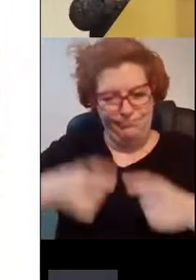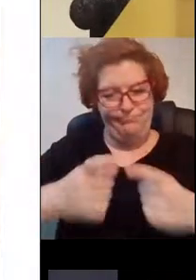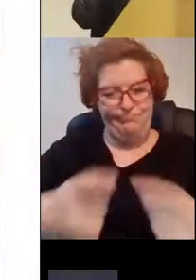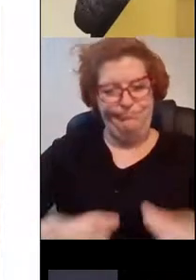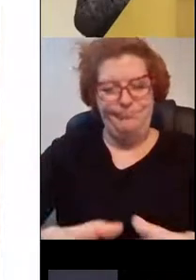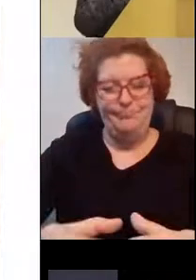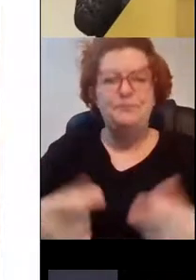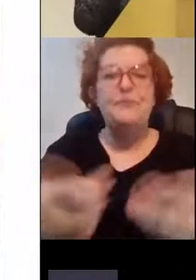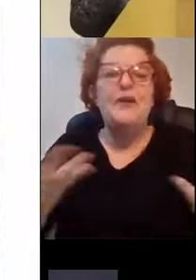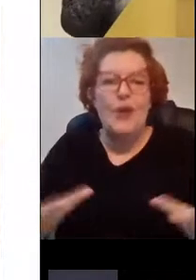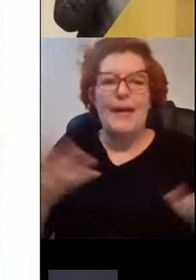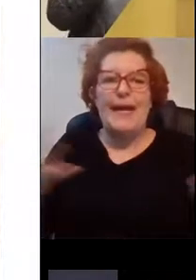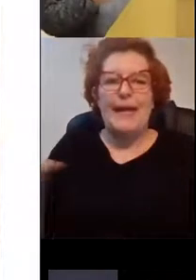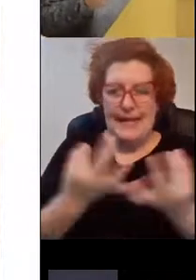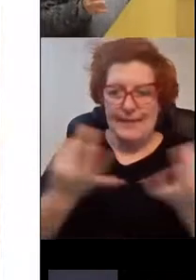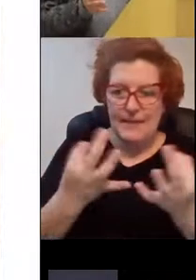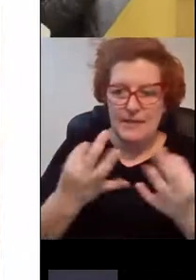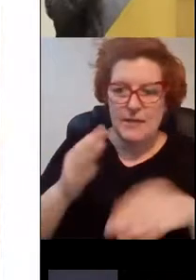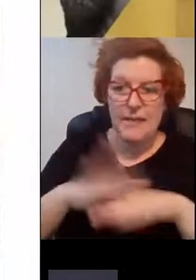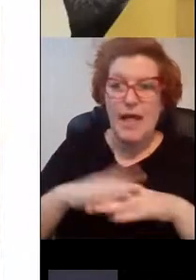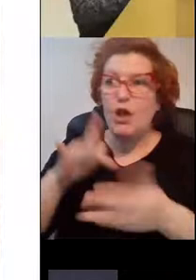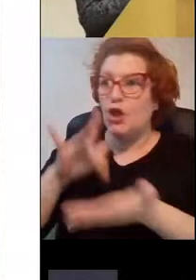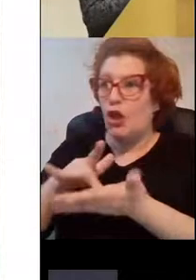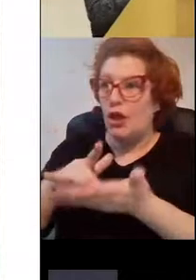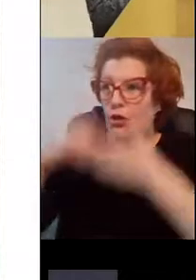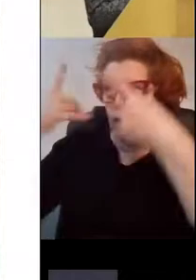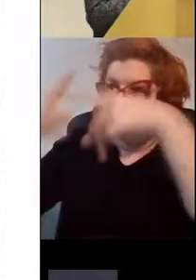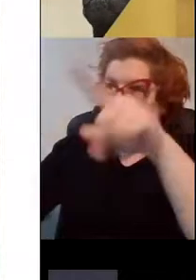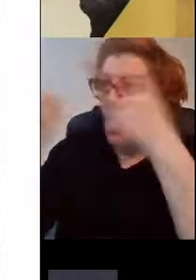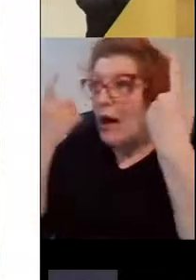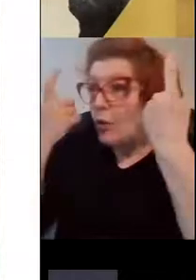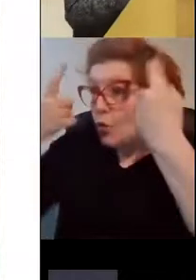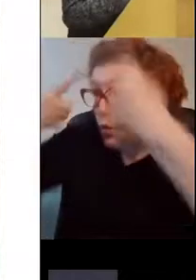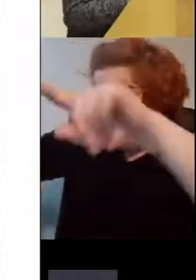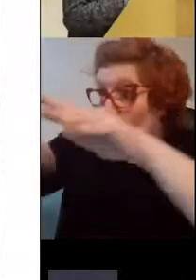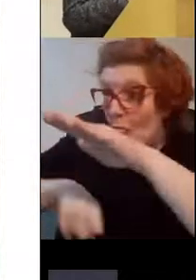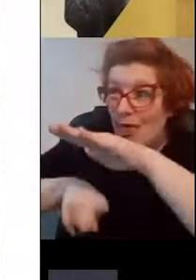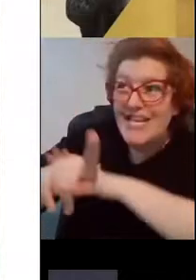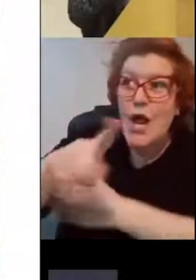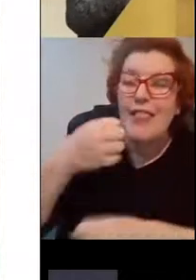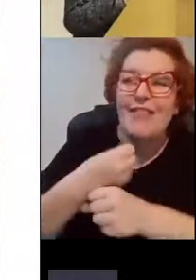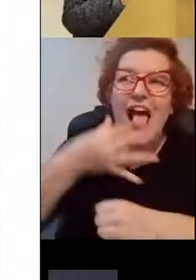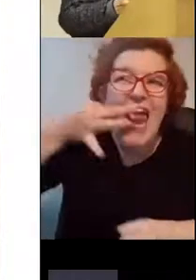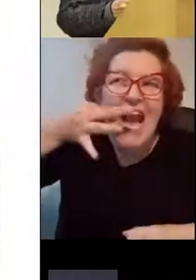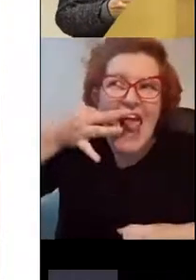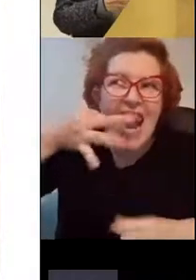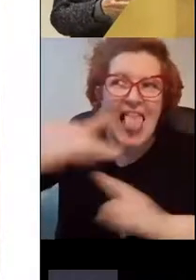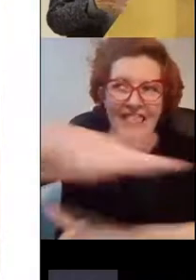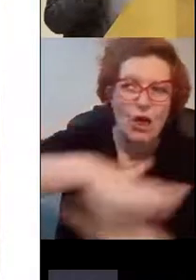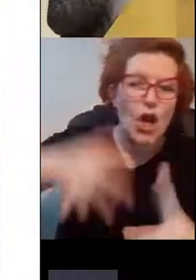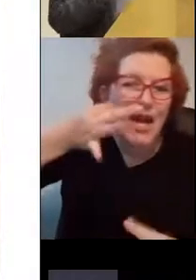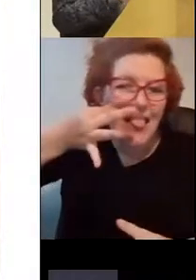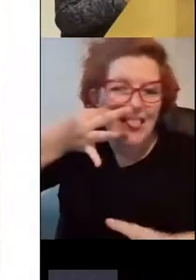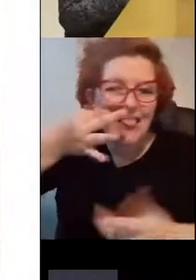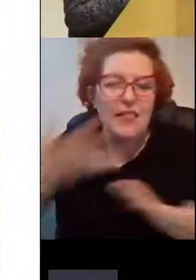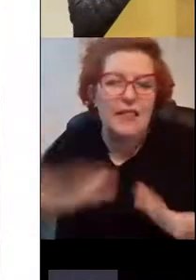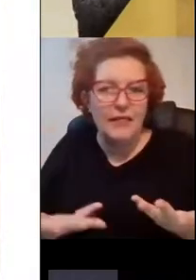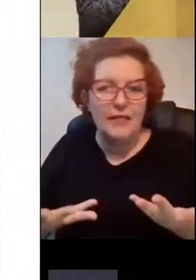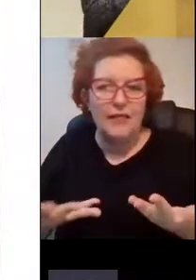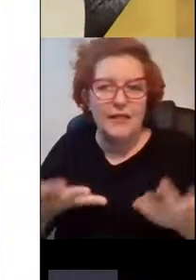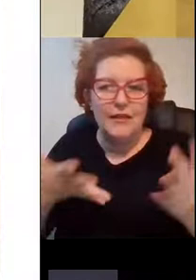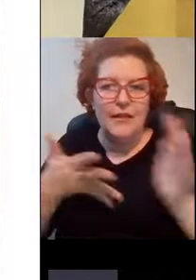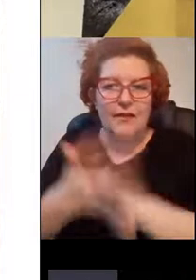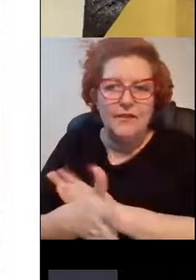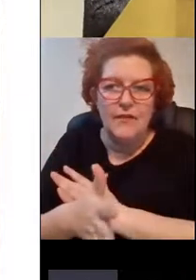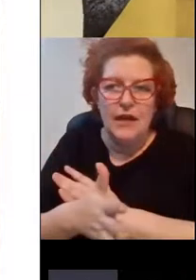¿Qué pasa cuando llevas a los alumnos a desarrollar un trabajo real, en un entorno real? Pues que cuando les